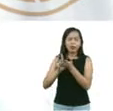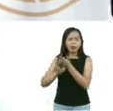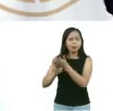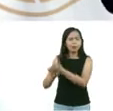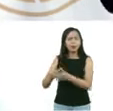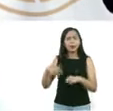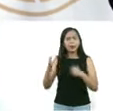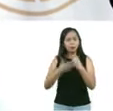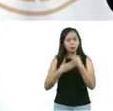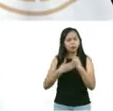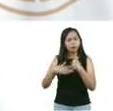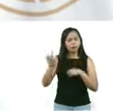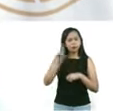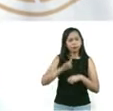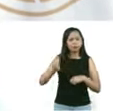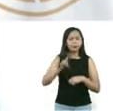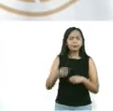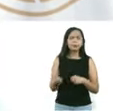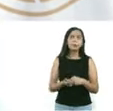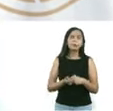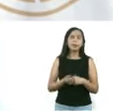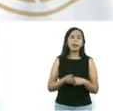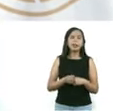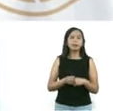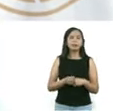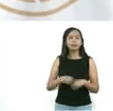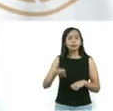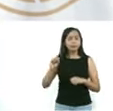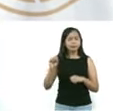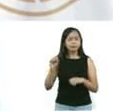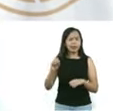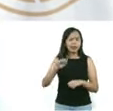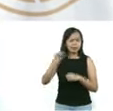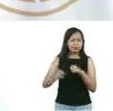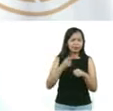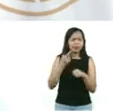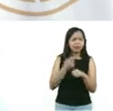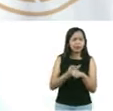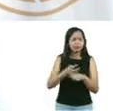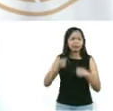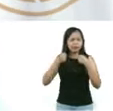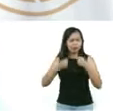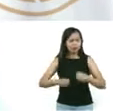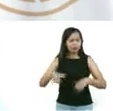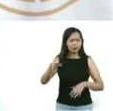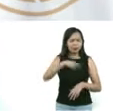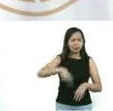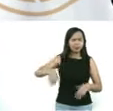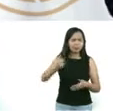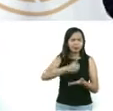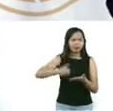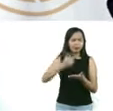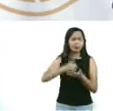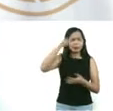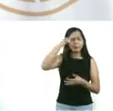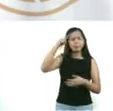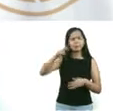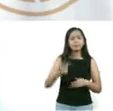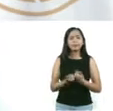domingo. Está la Secretaría de Seguridad Ciudadana trabajando y participando bajo la coordinación de